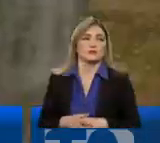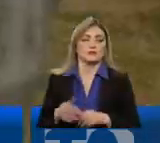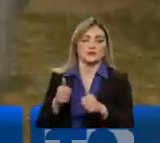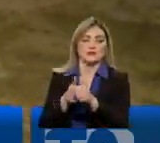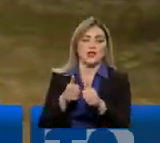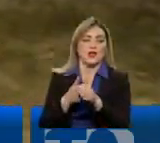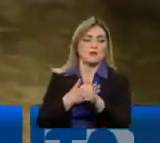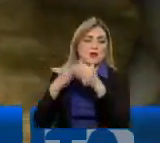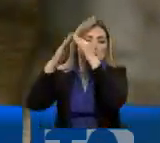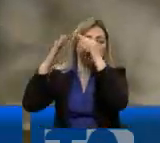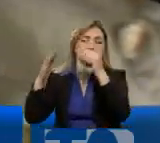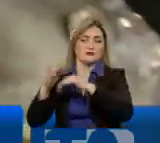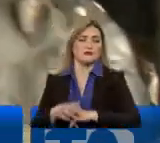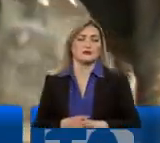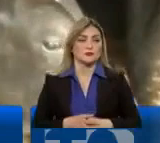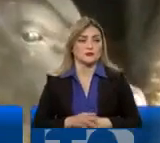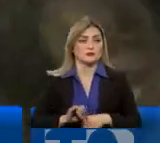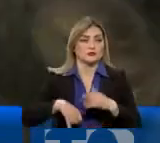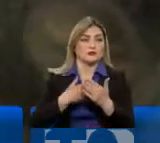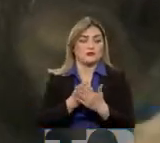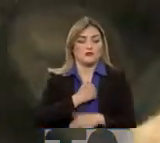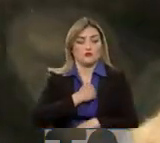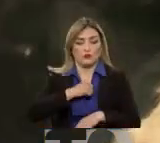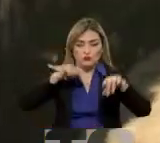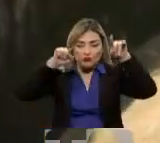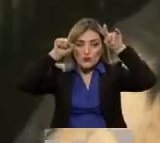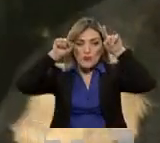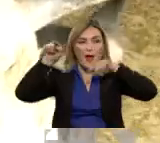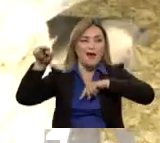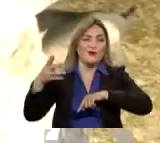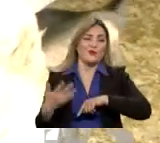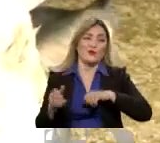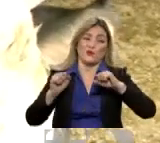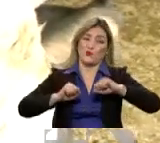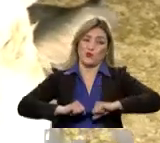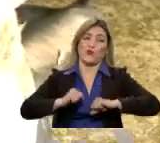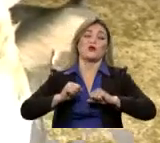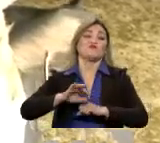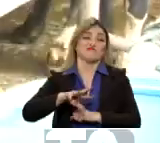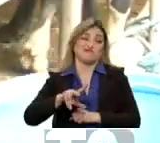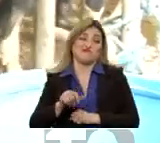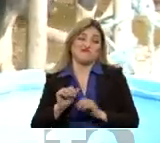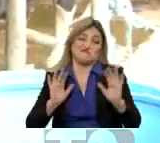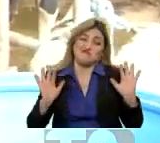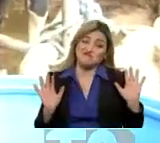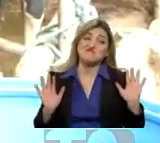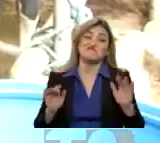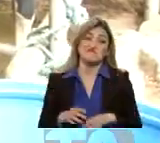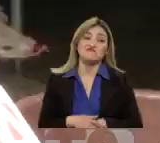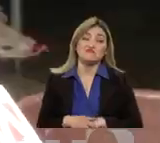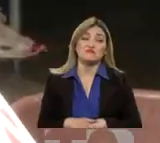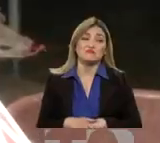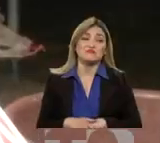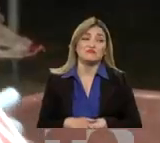acá, mamá. Al no justificar la propiedad de las vacas, también se presume que puede ser proveniente del abigeato o robo de